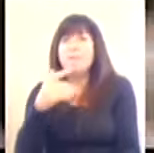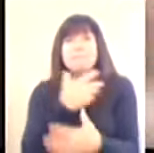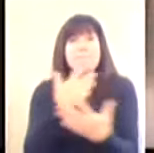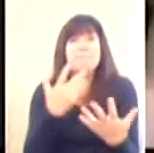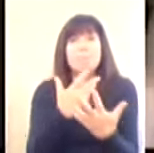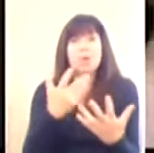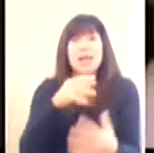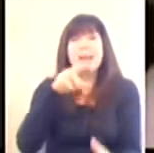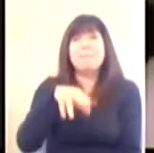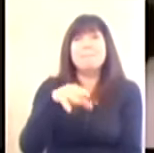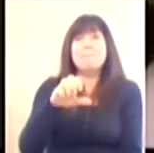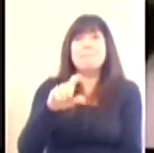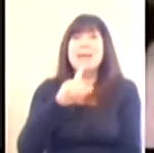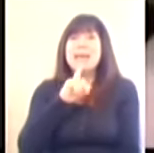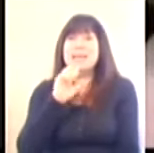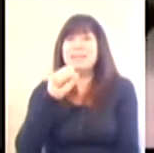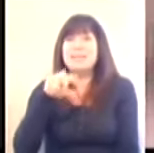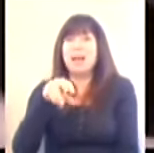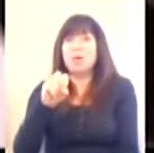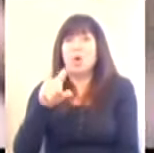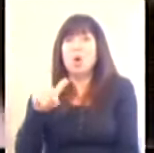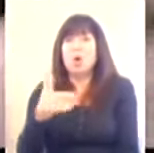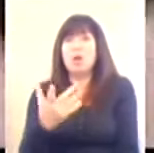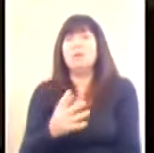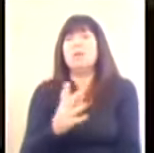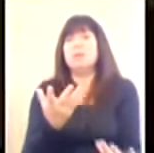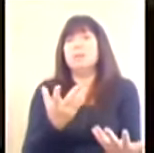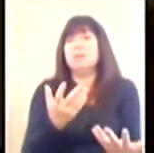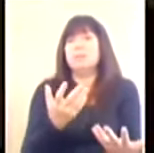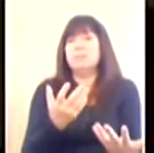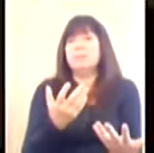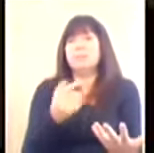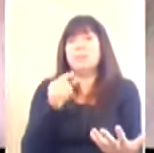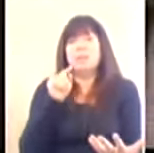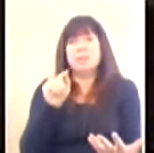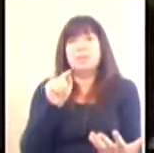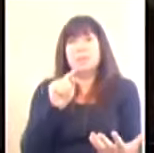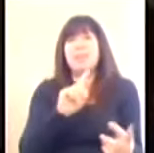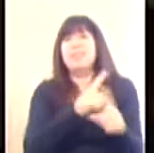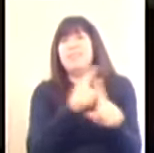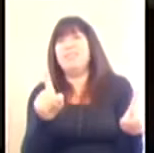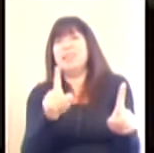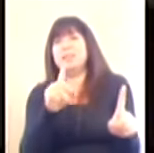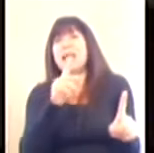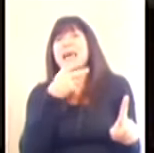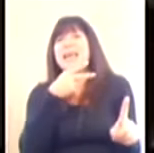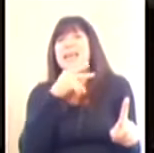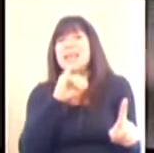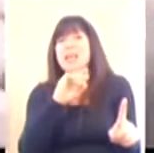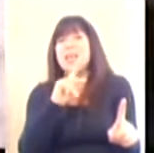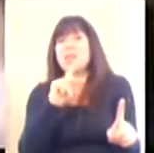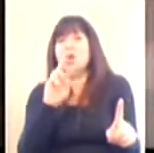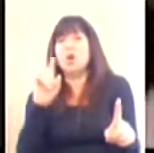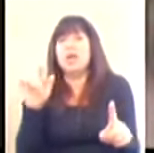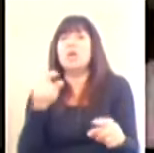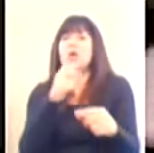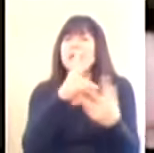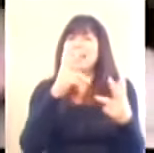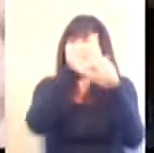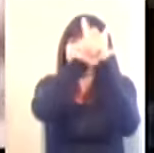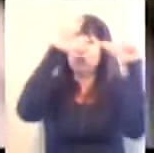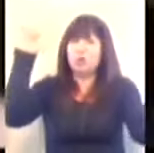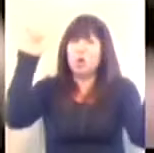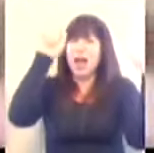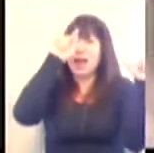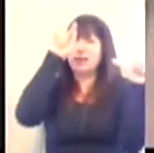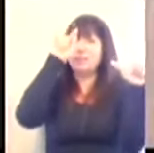el metanol, ¿cuál es la gracia? A diferencia del hidrógeno verde como gaseoso, pero sí es un combustible solar o eólico en este